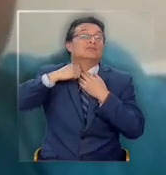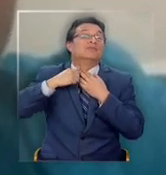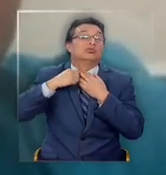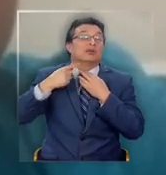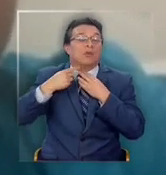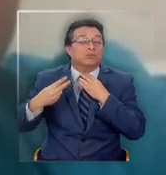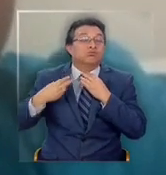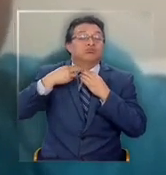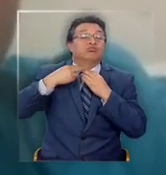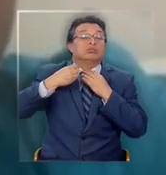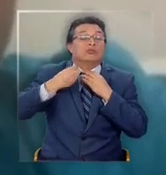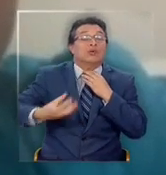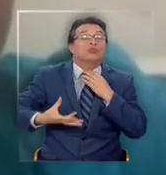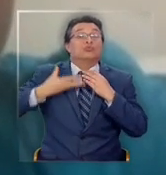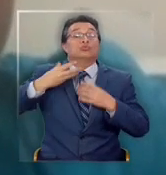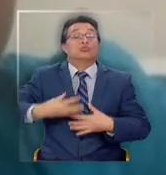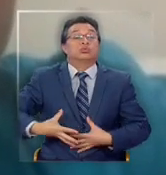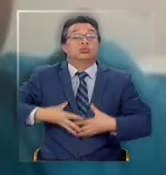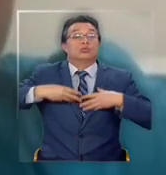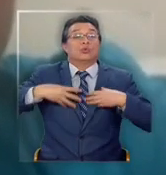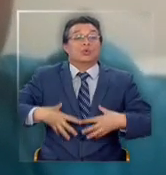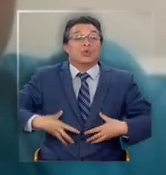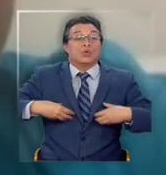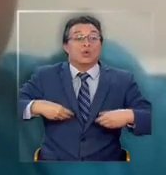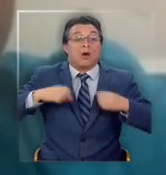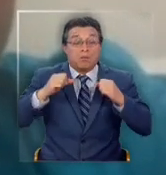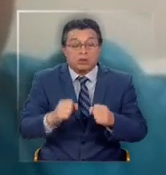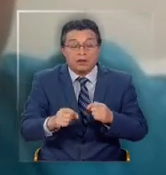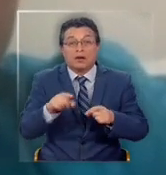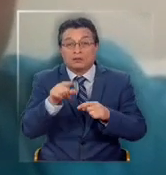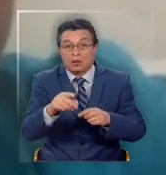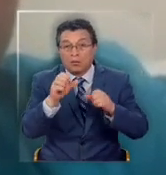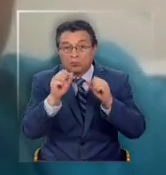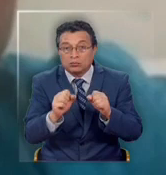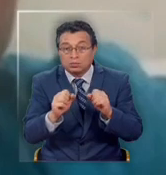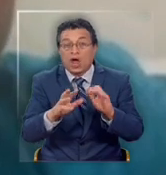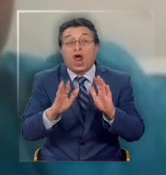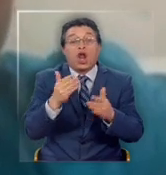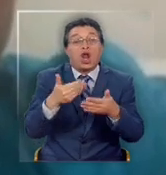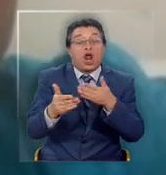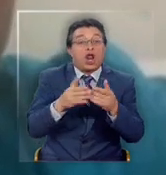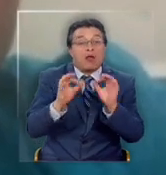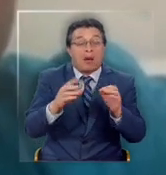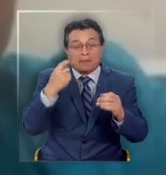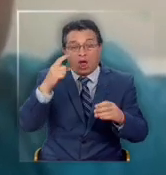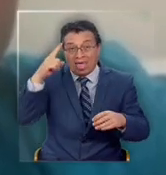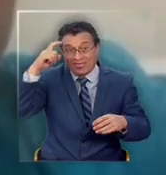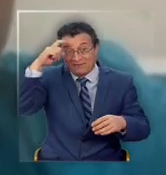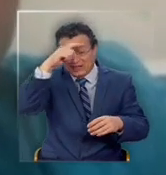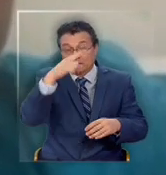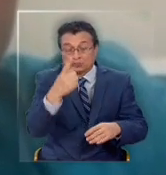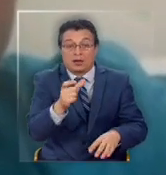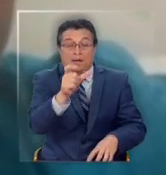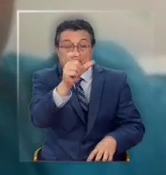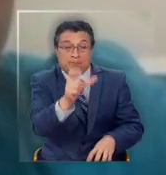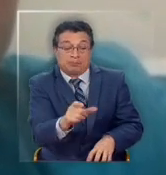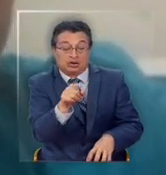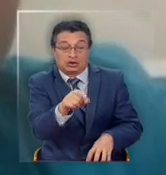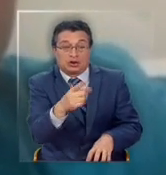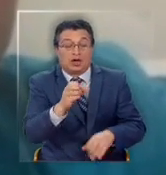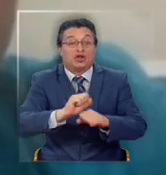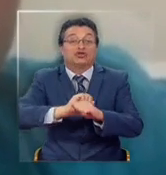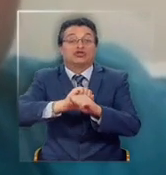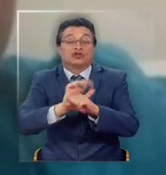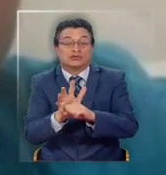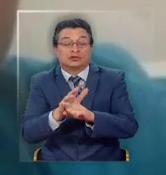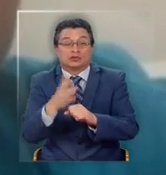ventilación mecánica disponible. Ese tipo de procedimientos que son, si bien puede ser regular en otro periodo, pero son bastante complejos con un paciente